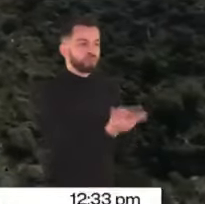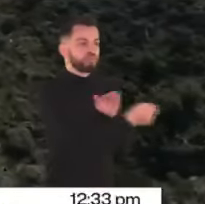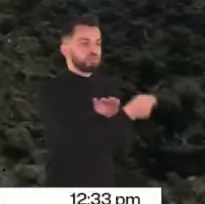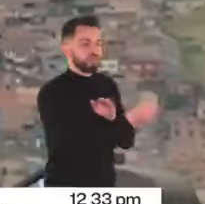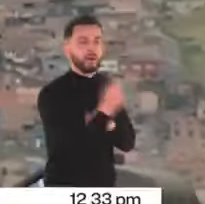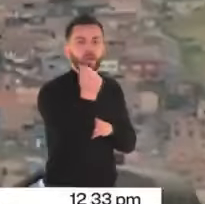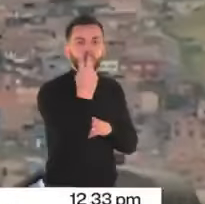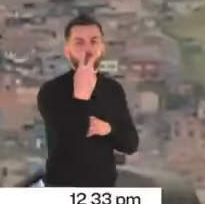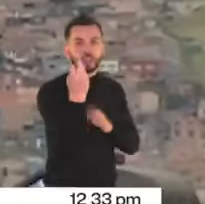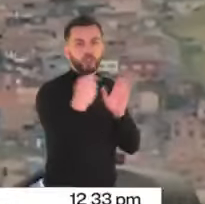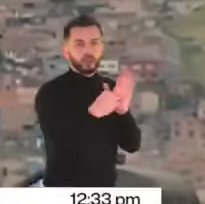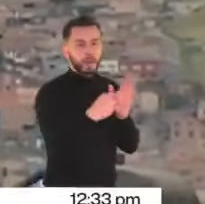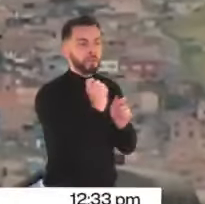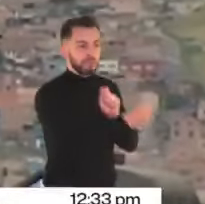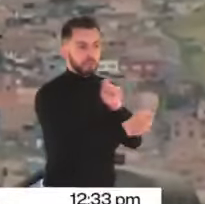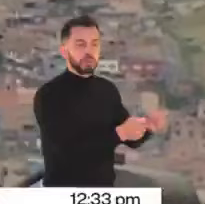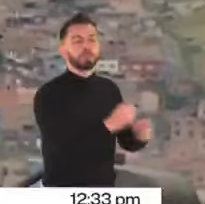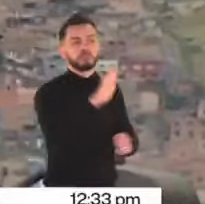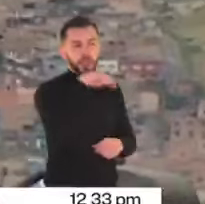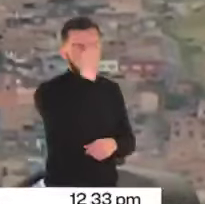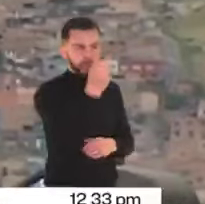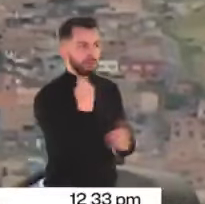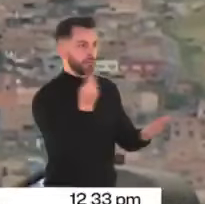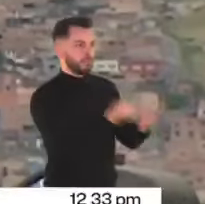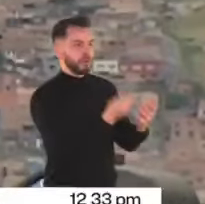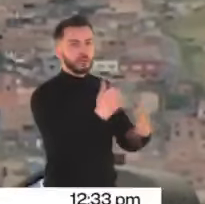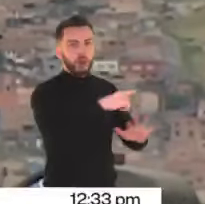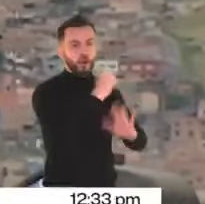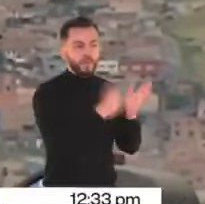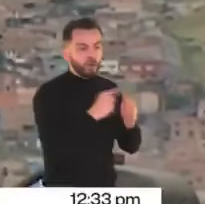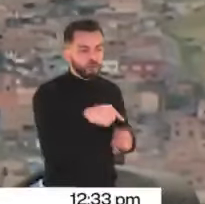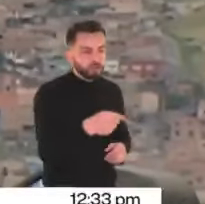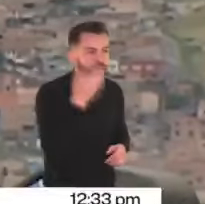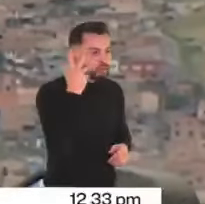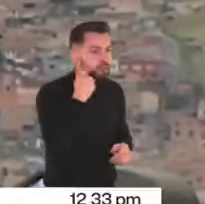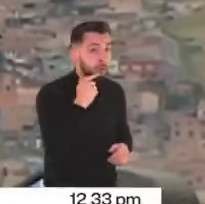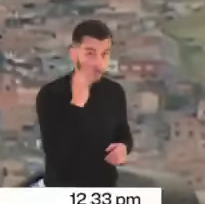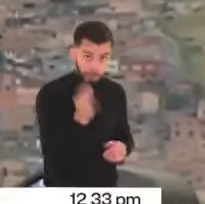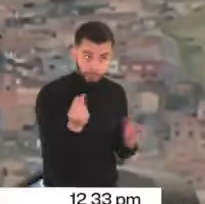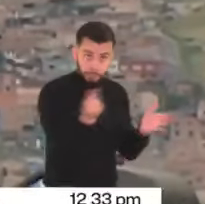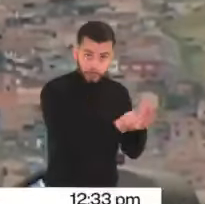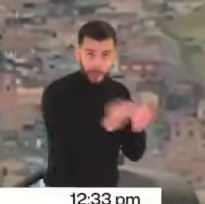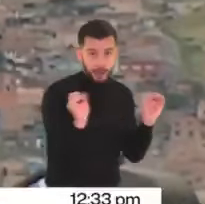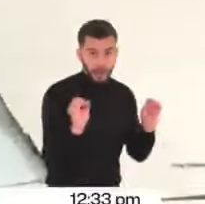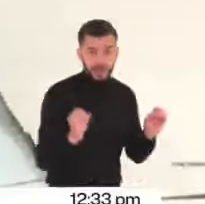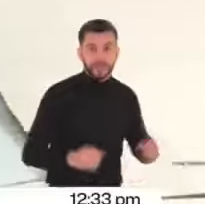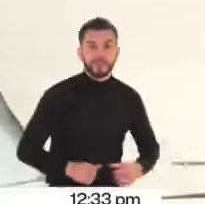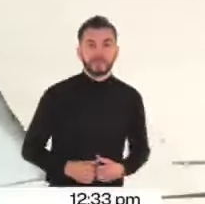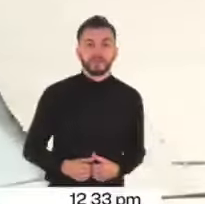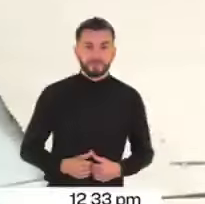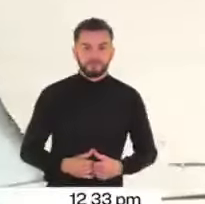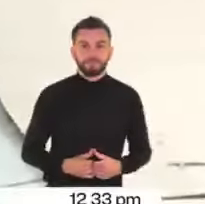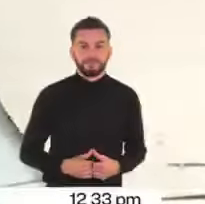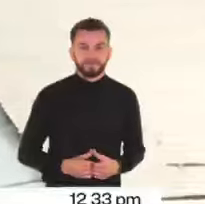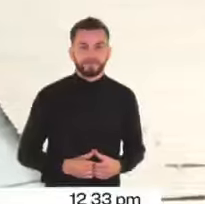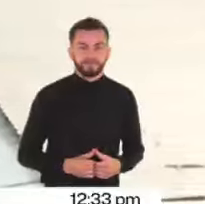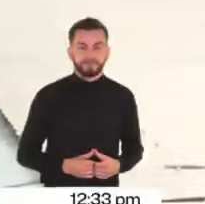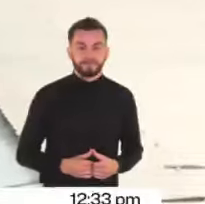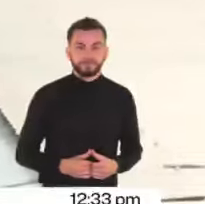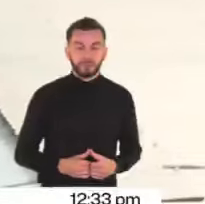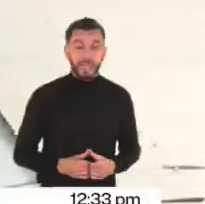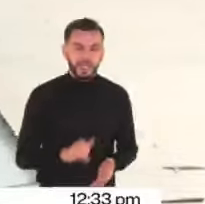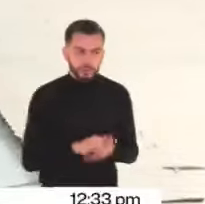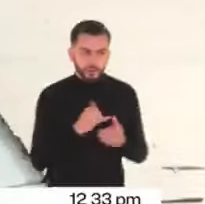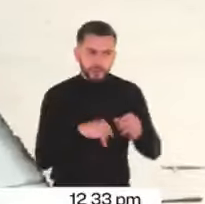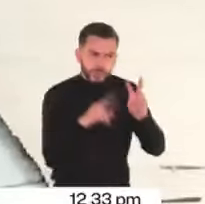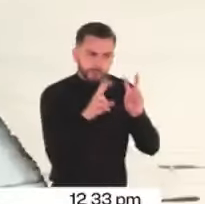mil pesos, comprometiéndose a entregar el resto del dinero en días siguientes, algo que no sucedió. La información llevó a los investigadores